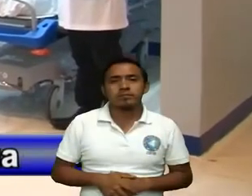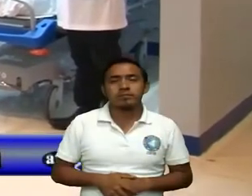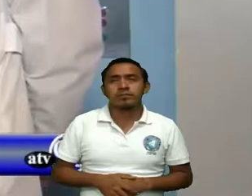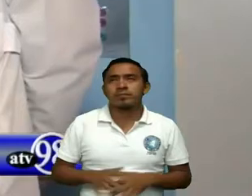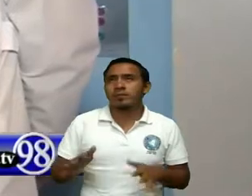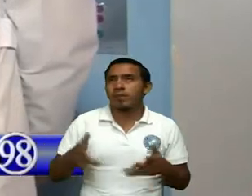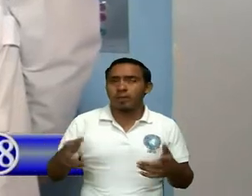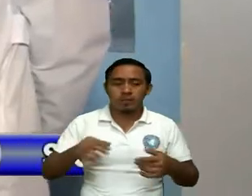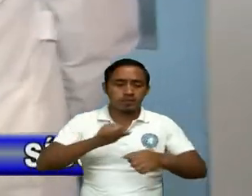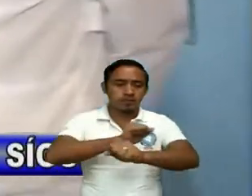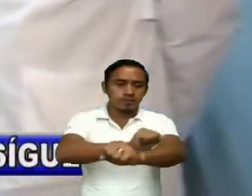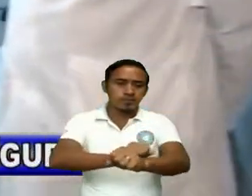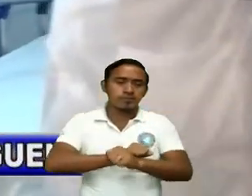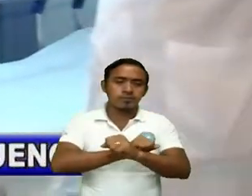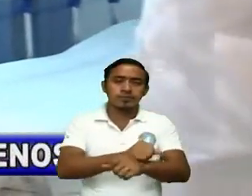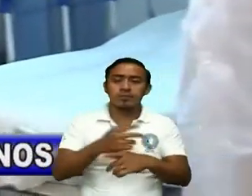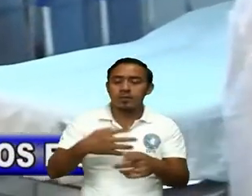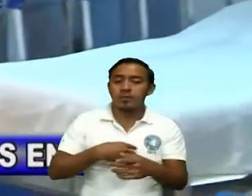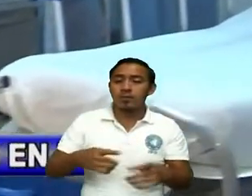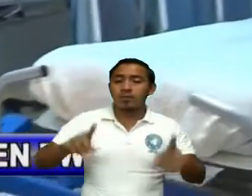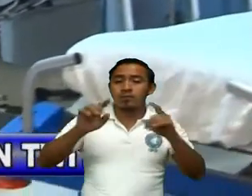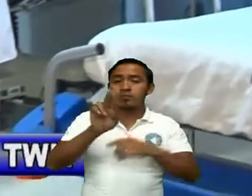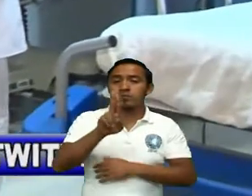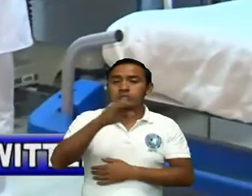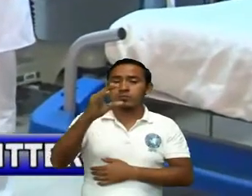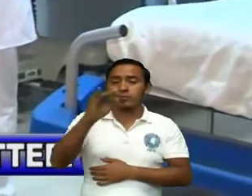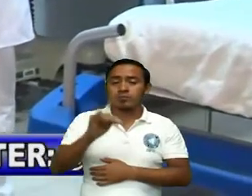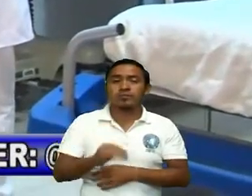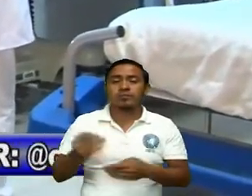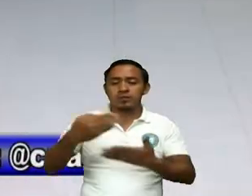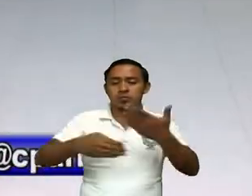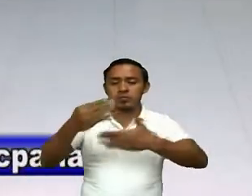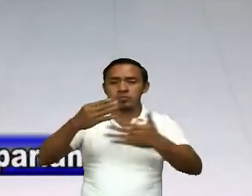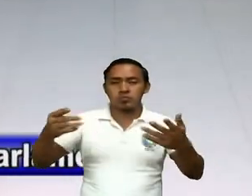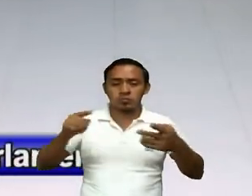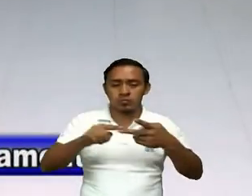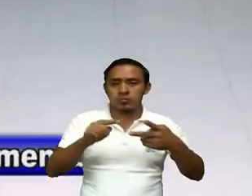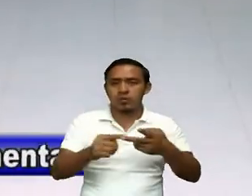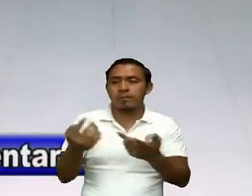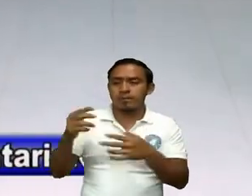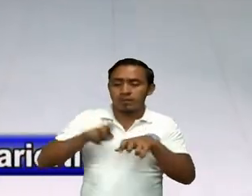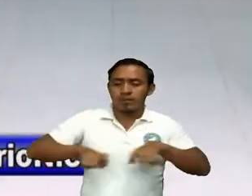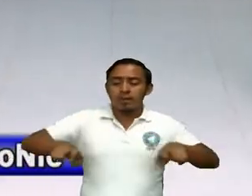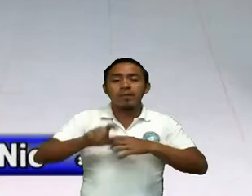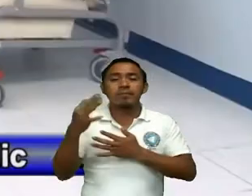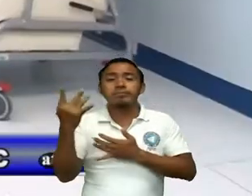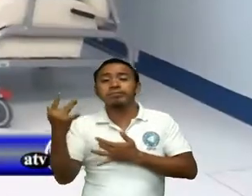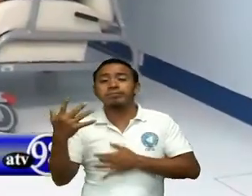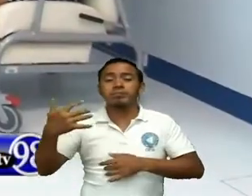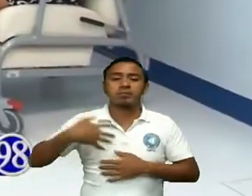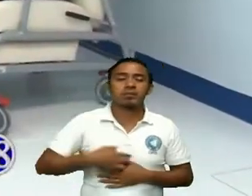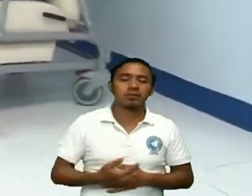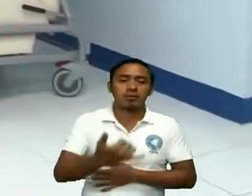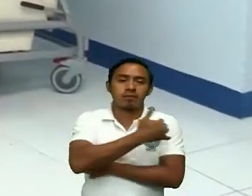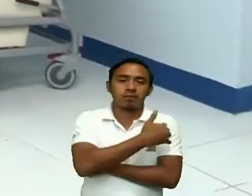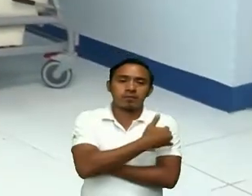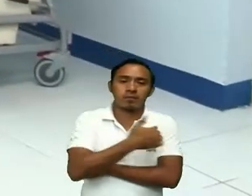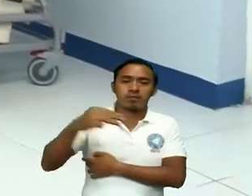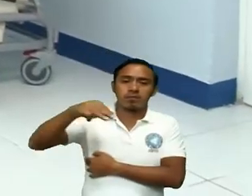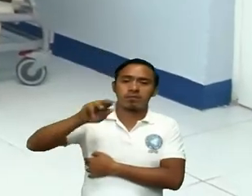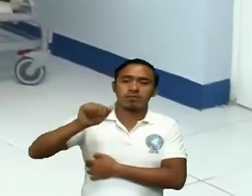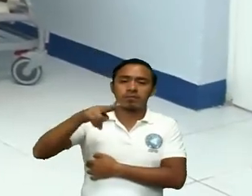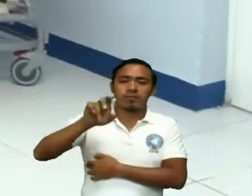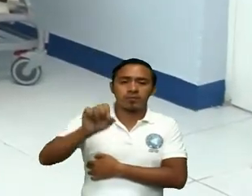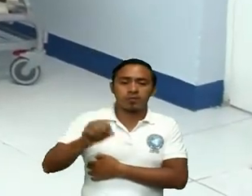Para la rehabilitación de la unidad de cuidados intensivos y construcción del área de espera para familiares en el Hospital Manolo Morales,